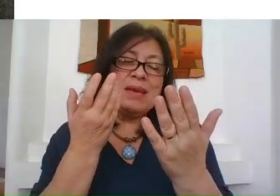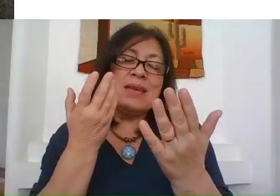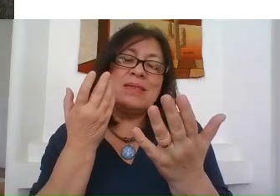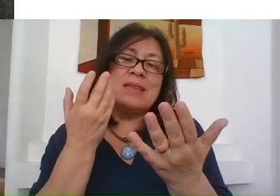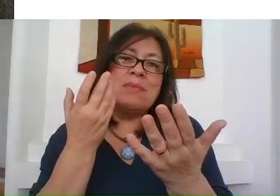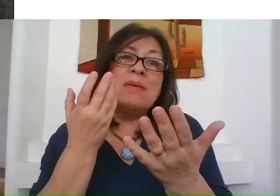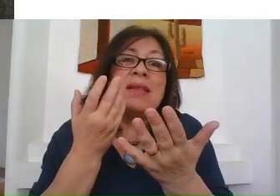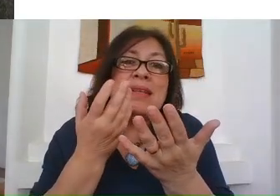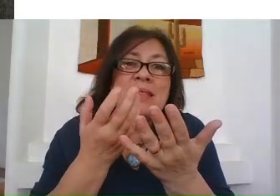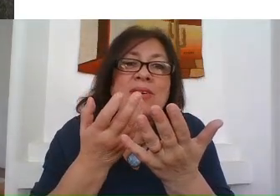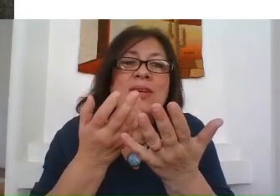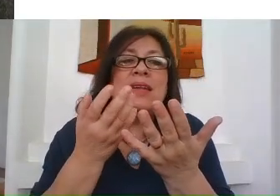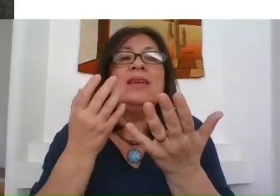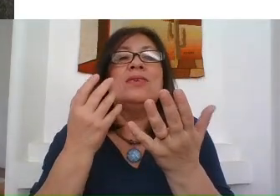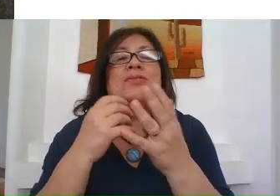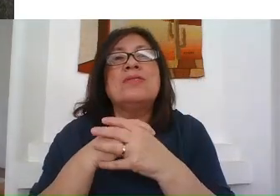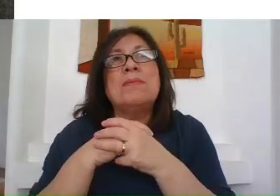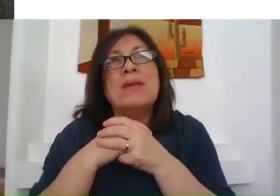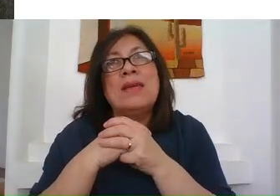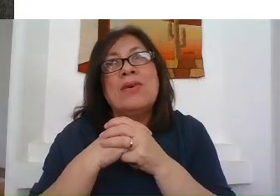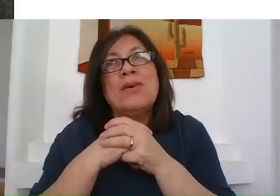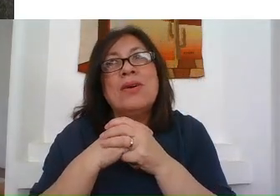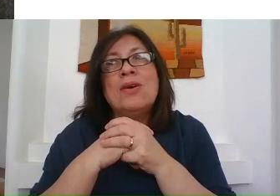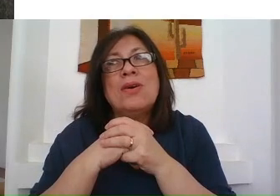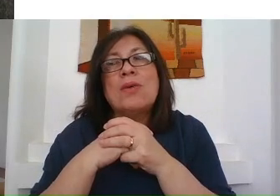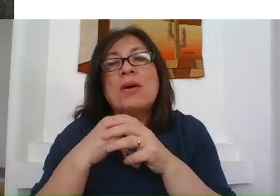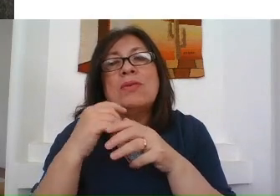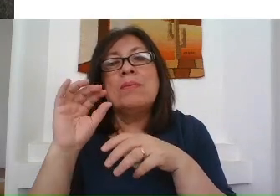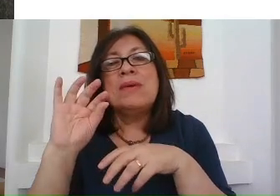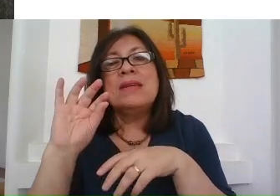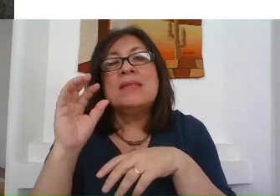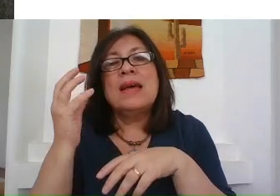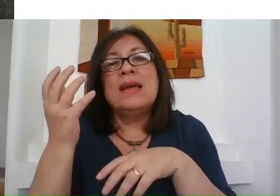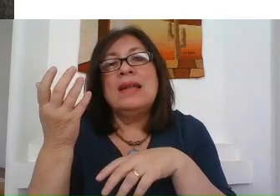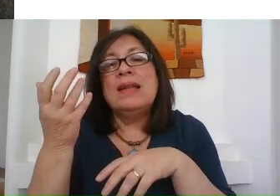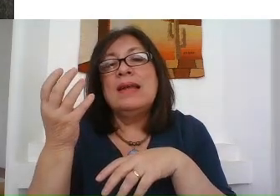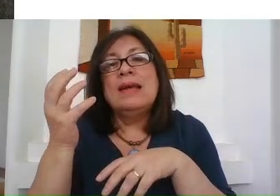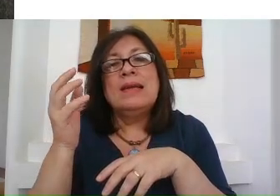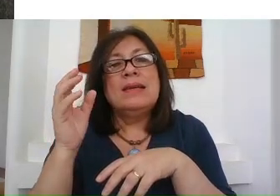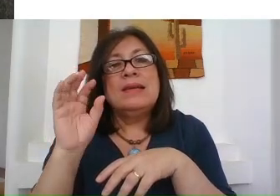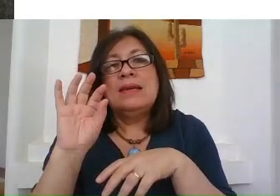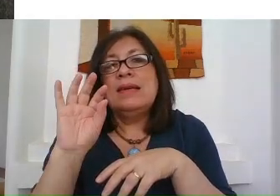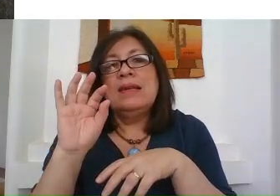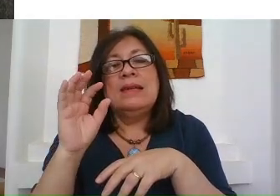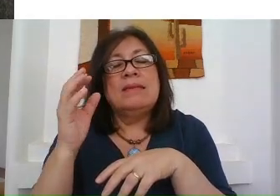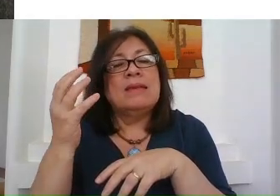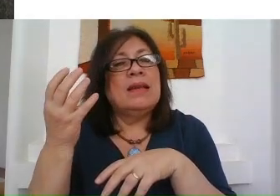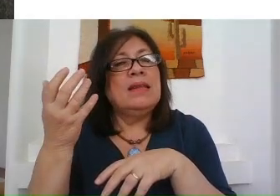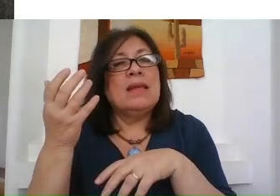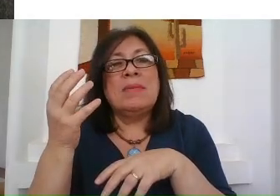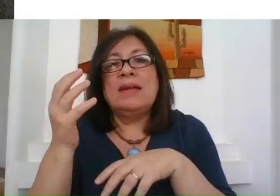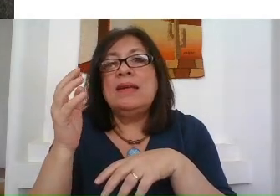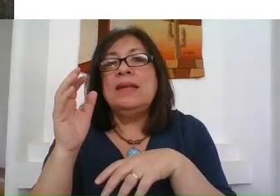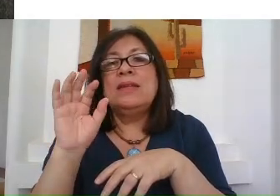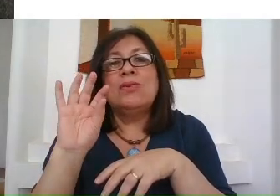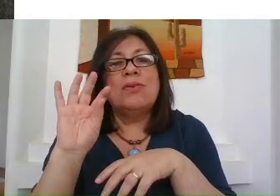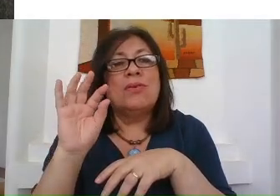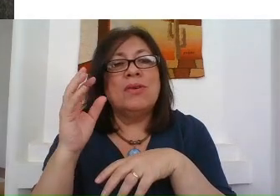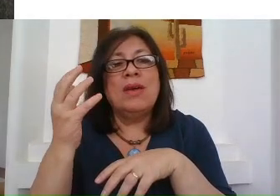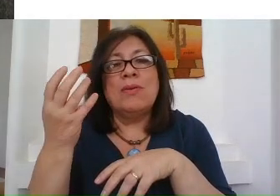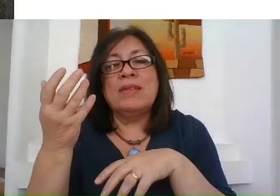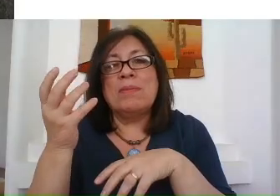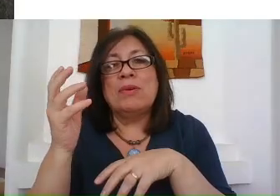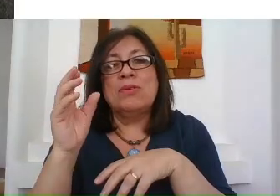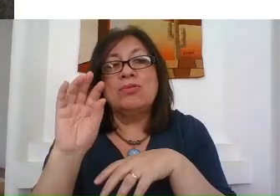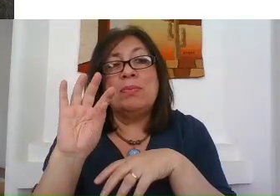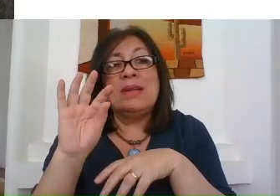adulto también quien se mimetiza con el niño. Yo siempre digo, cuando empieza el qué linda